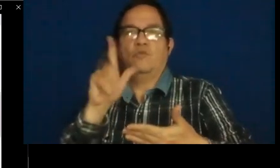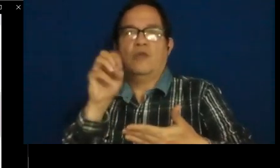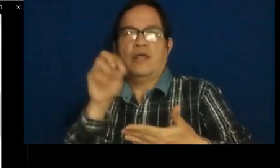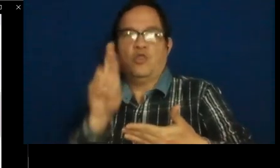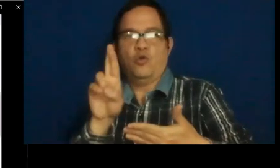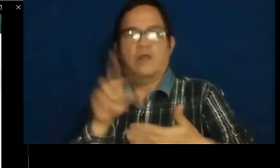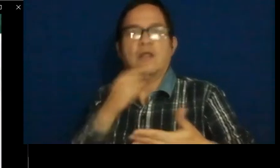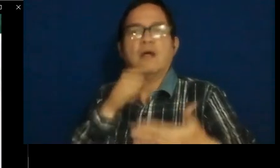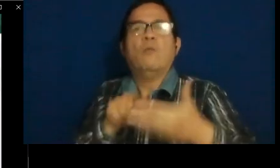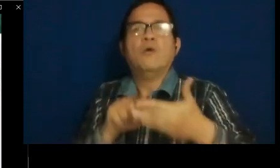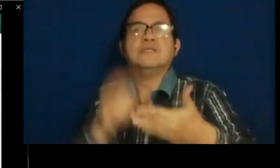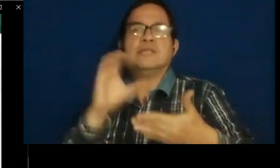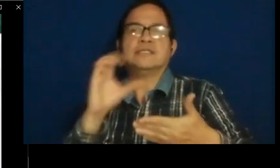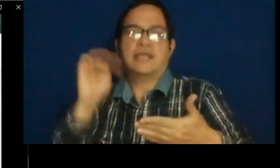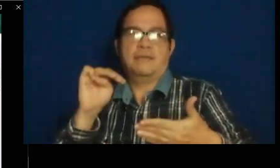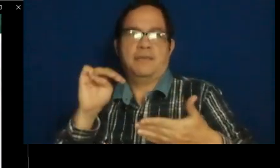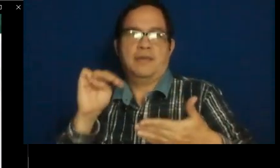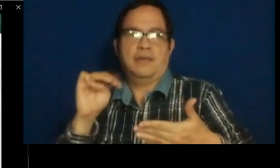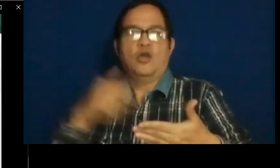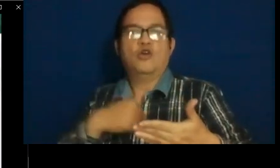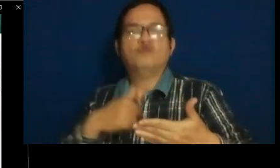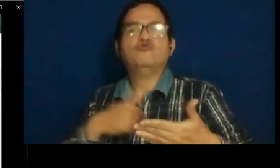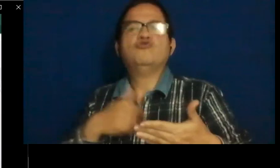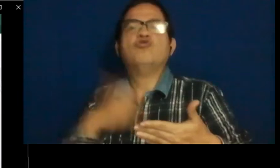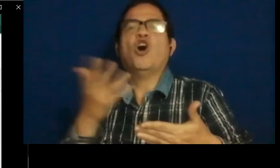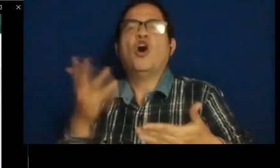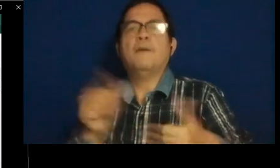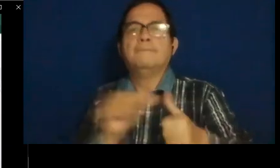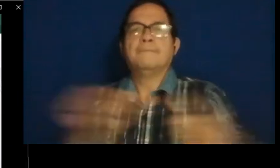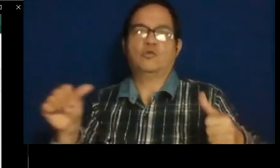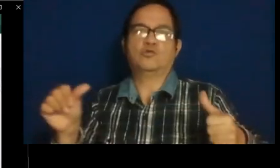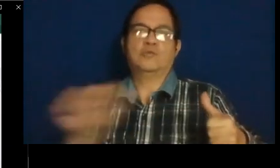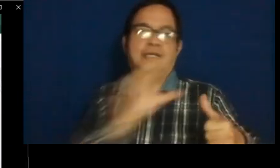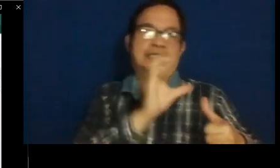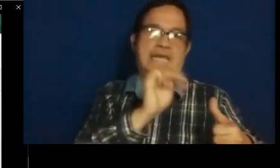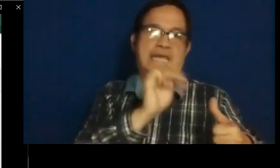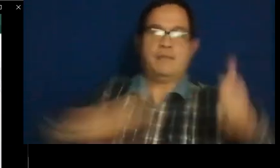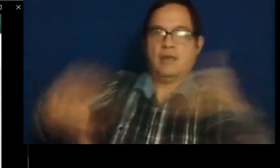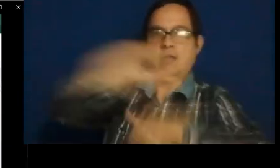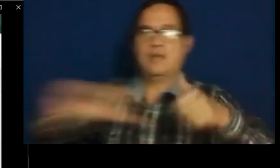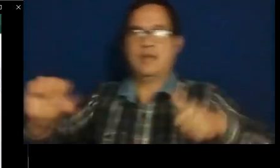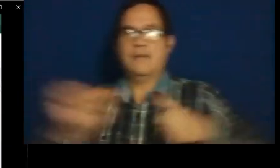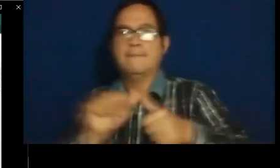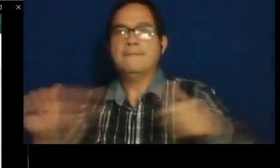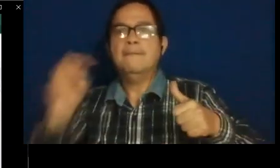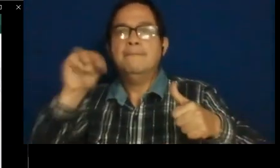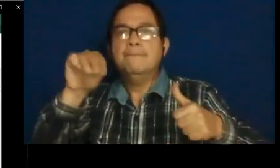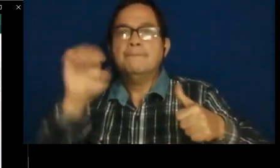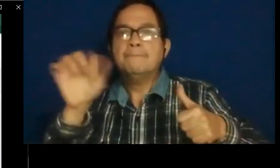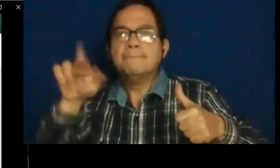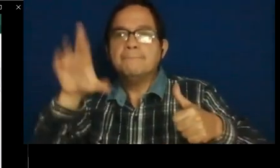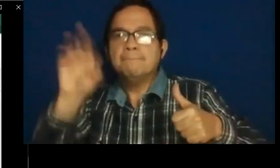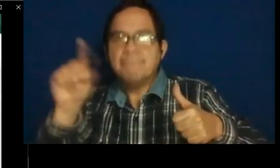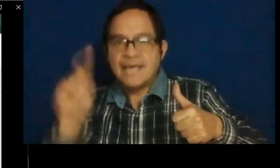en centímetros, yo aquí ya estoy manejando los valores en metros. Organizo mi información y la organizo de